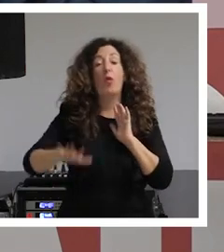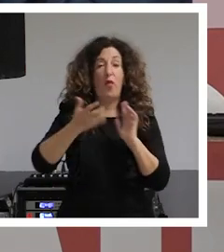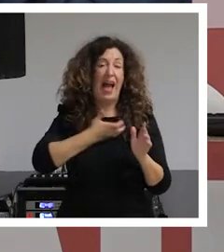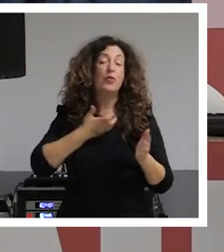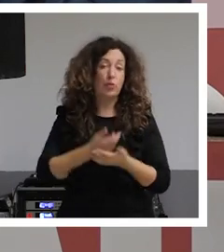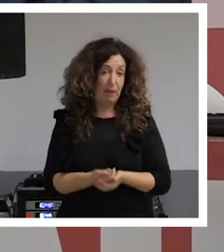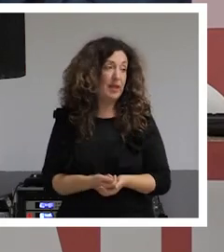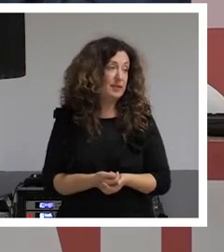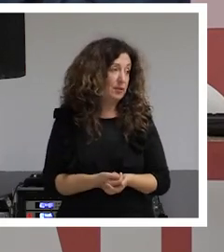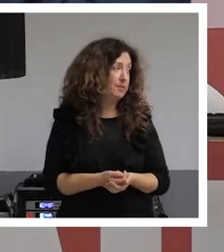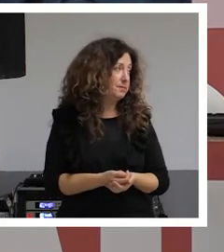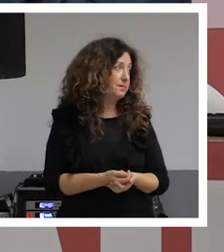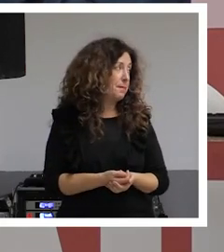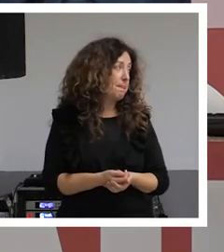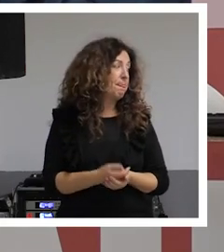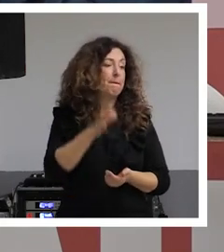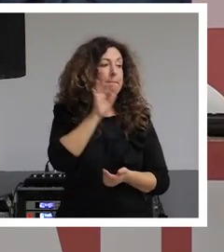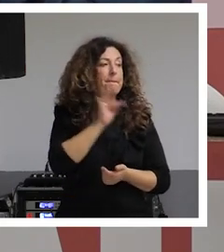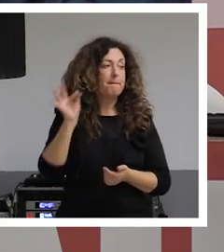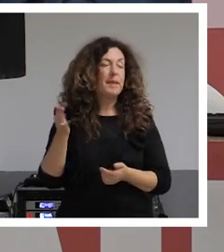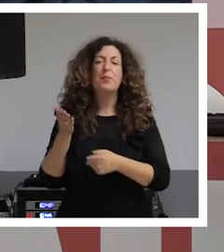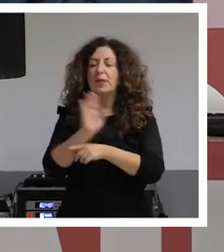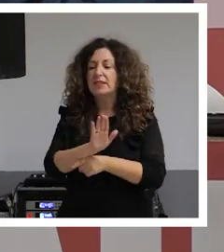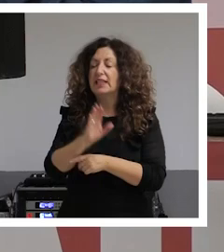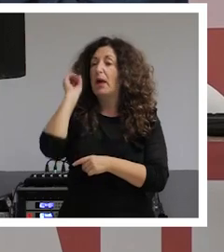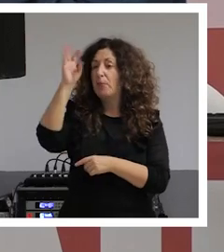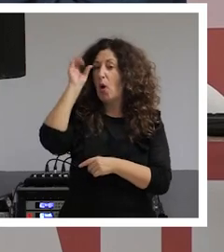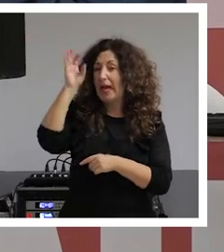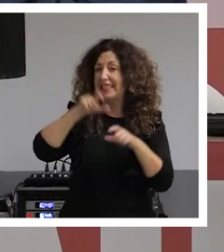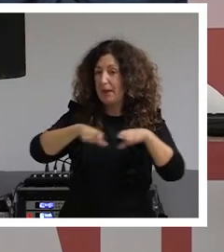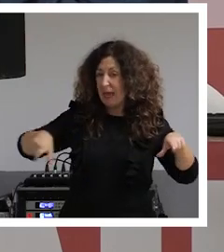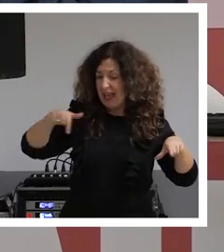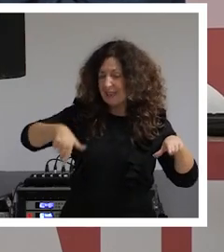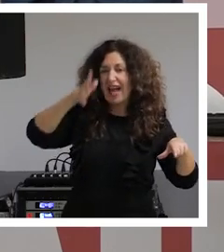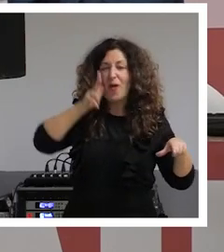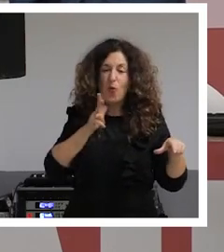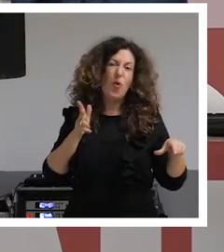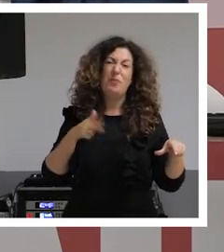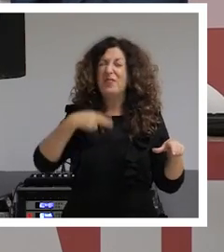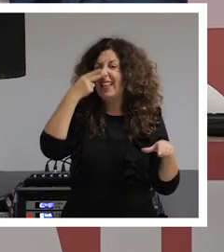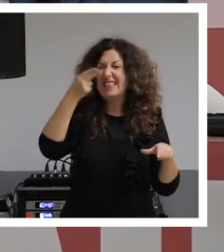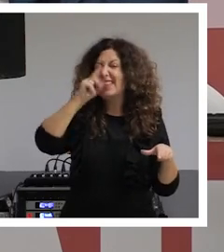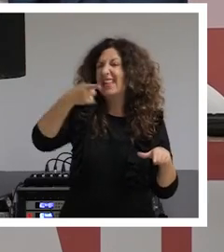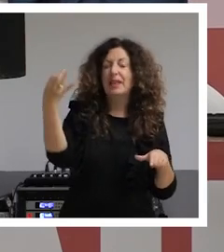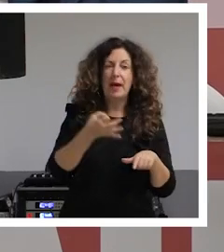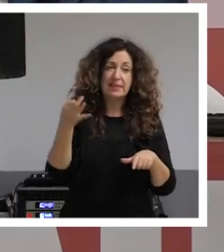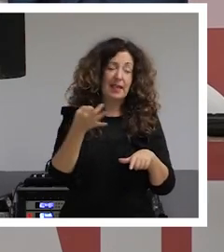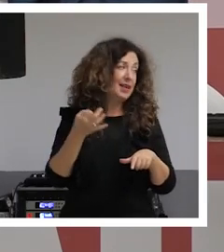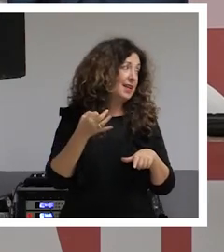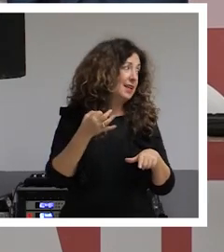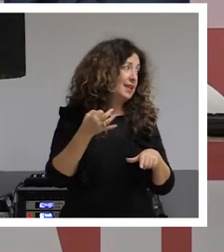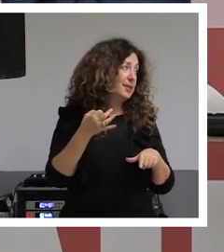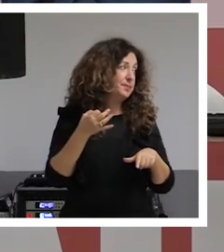pero voy a pasar a presentar a los ponentes de esta mesa de lujo porque creo que lo más interesante es que Ellos